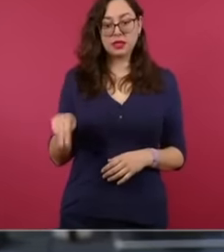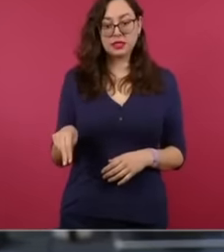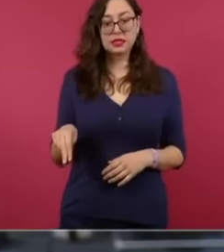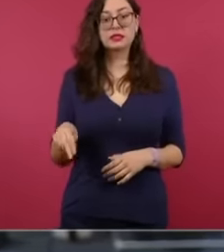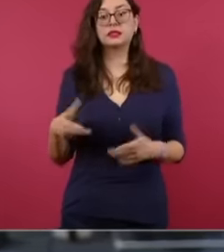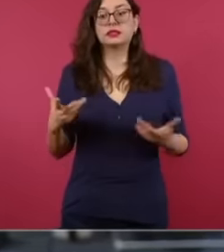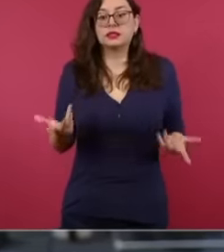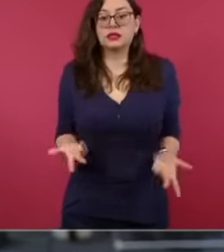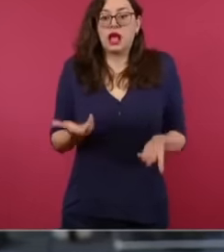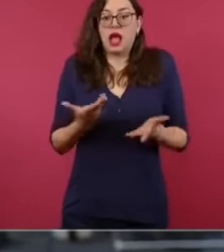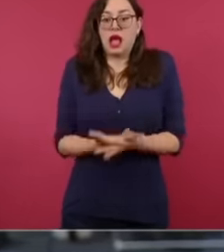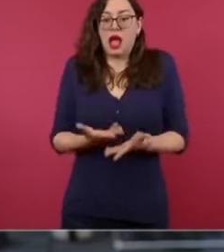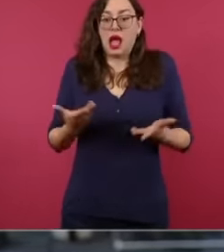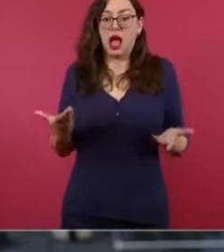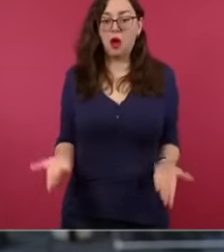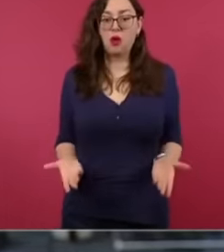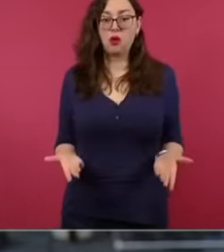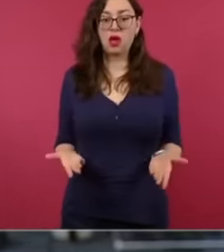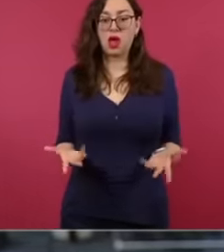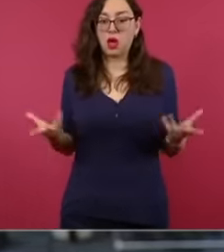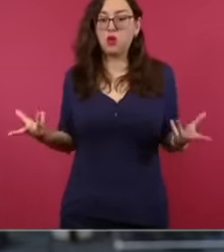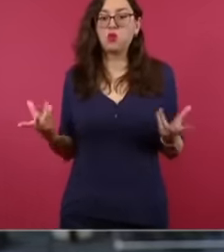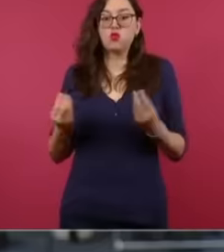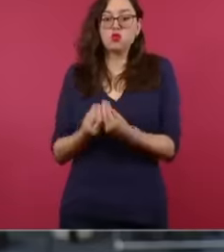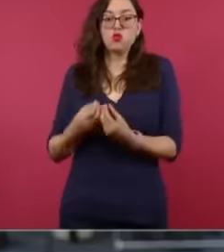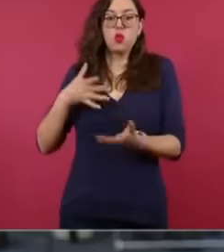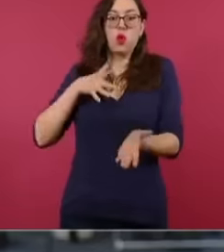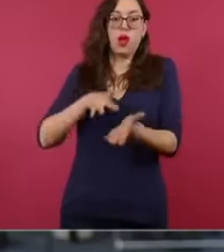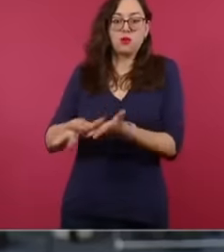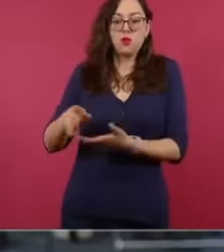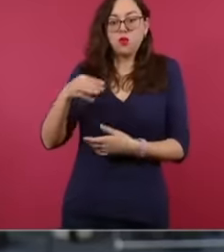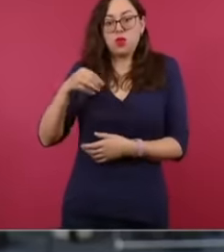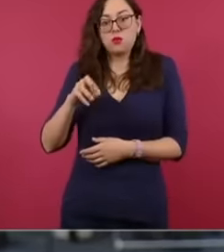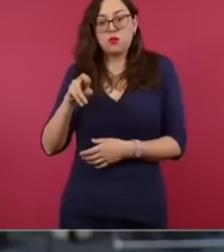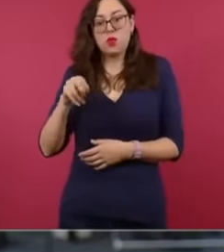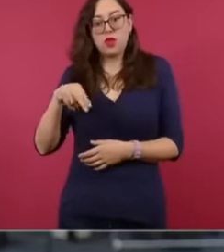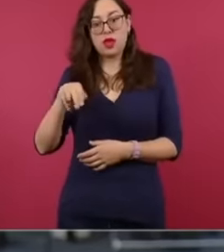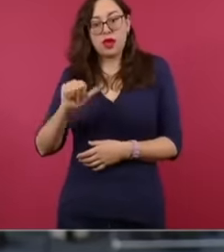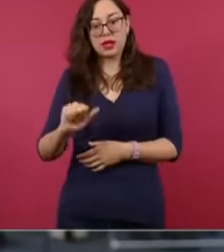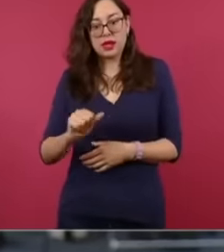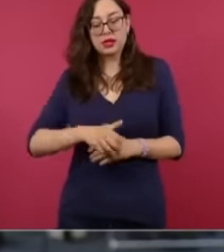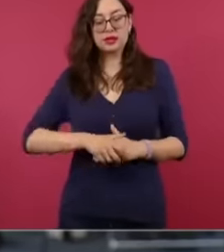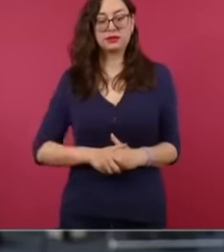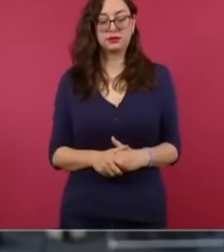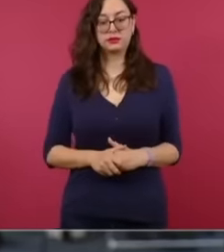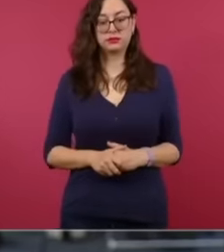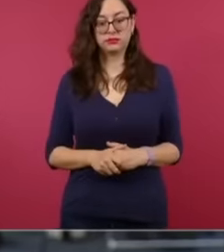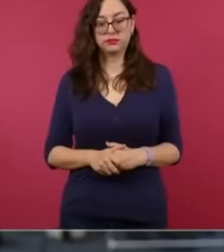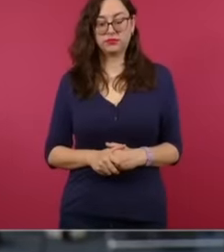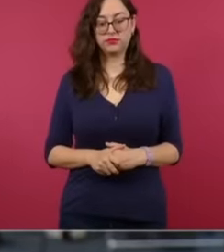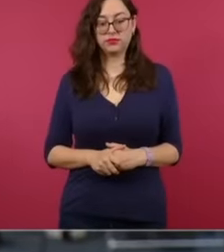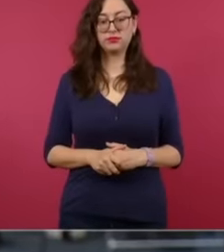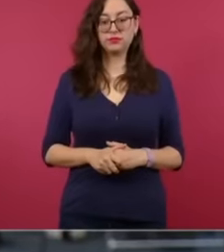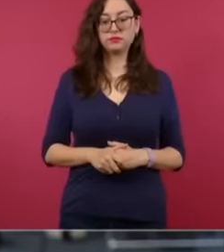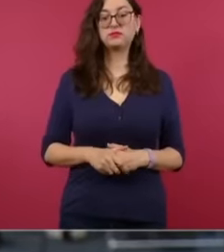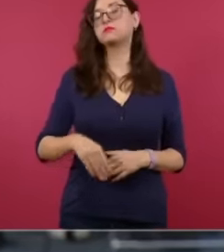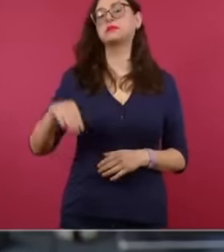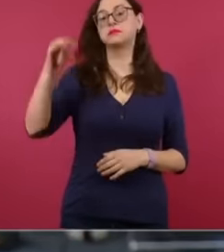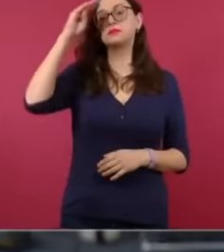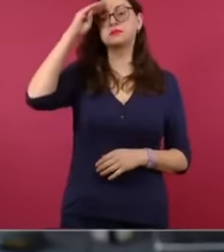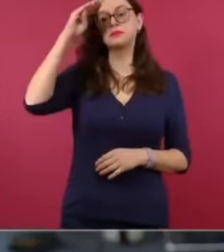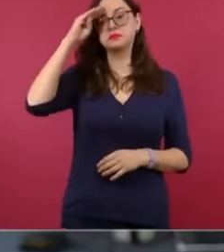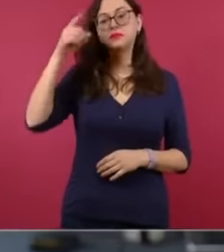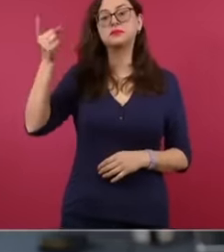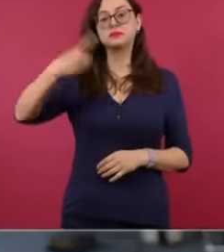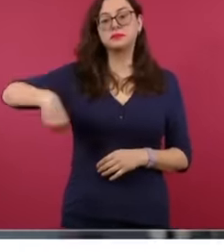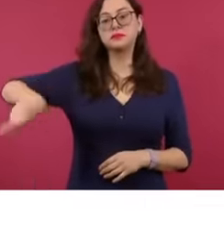están en la campaña del candidato de Morena. Entonces, y ellos consideran que muy seguramente van a estar en el